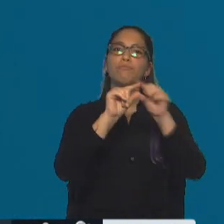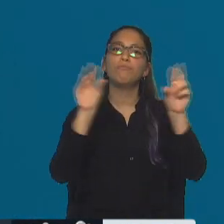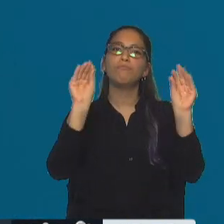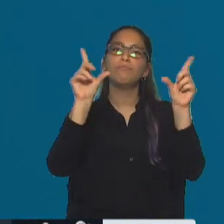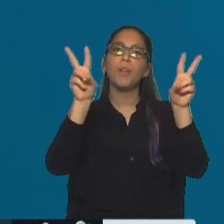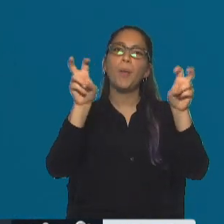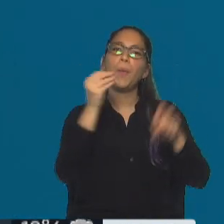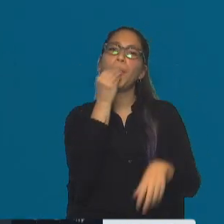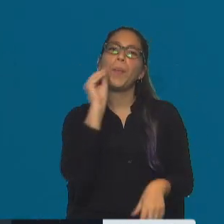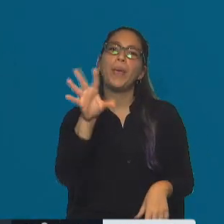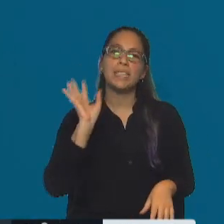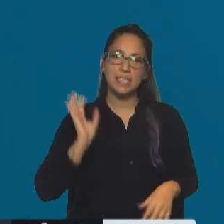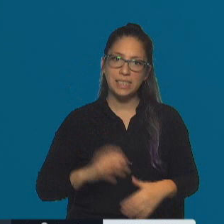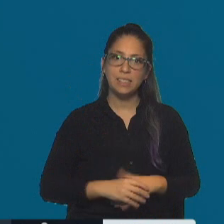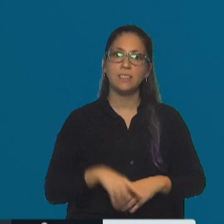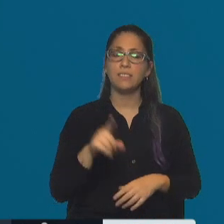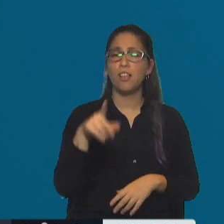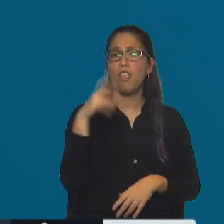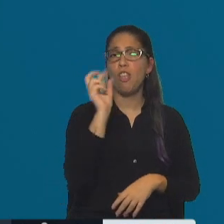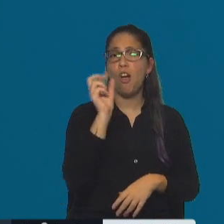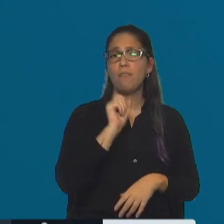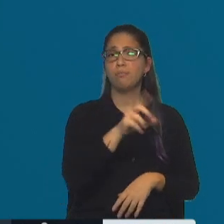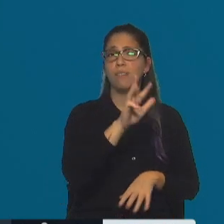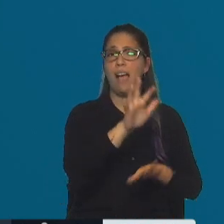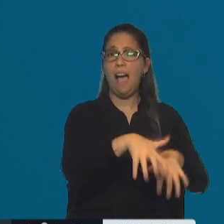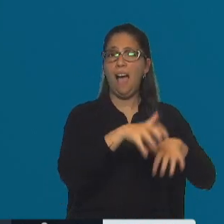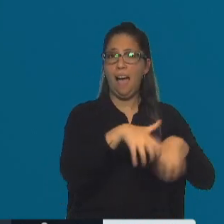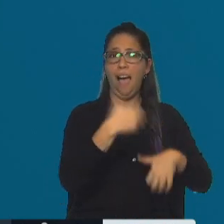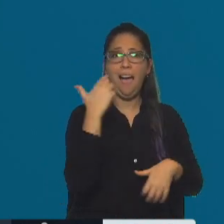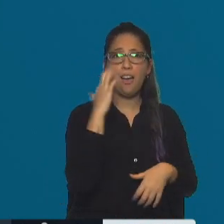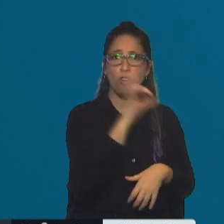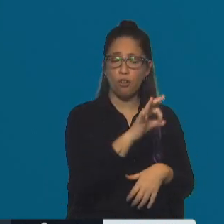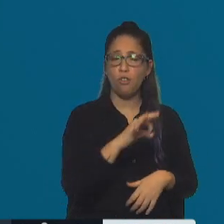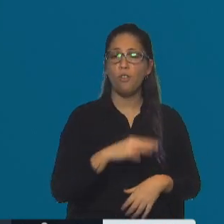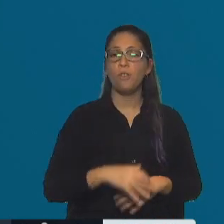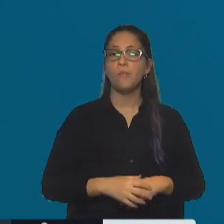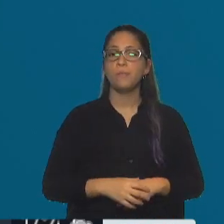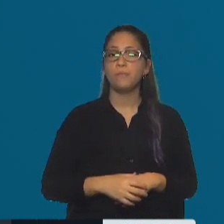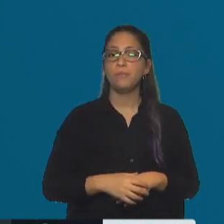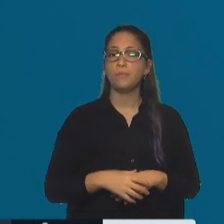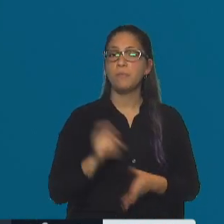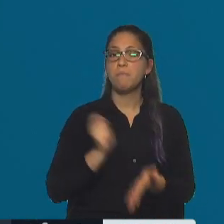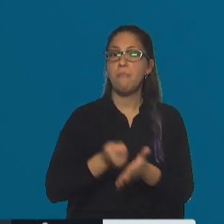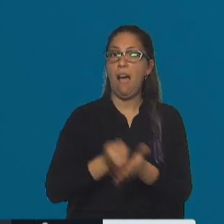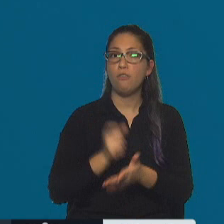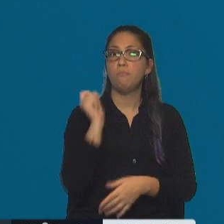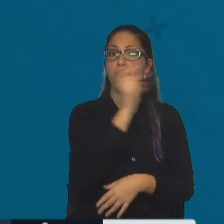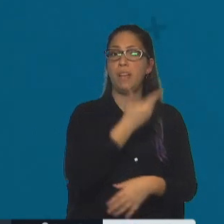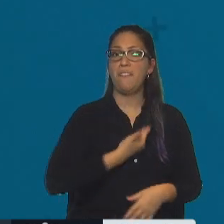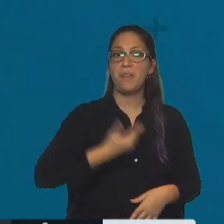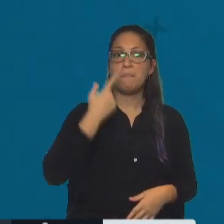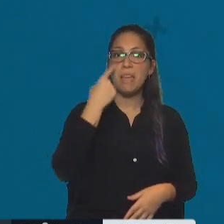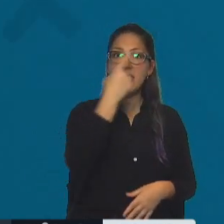dólares del agro, lo que se destinó a dólar agro, lo que se destinó a pagos netos al Fondo